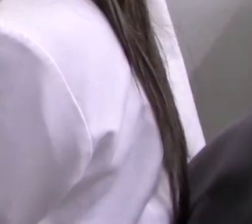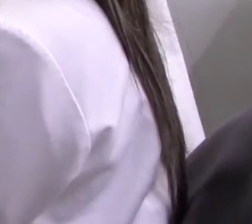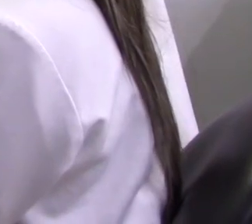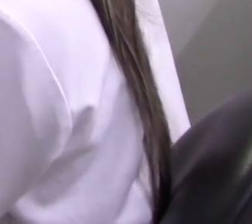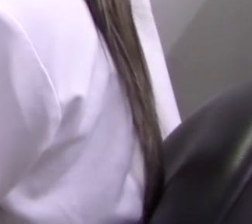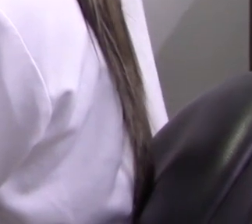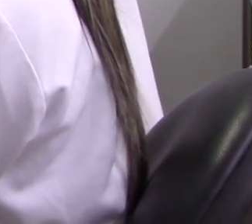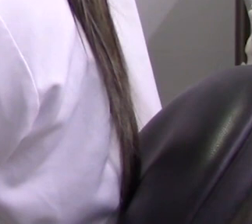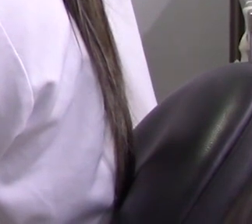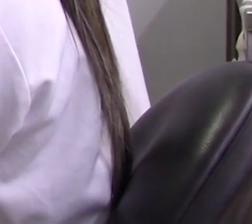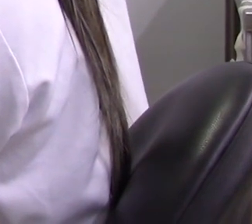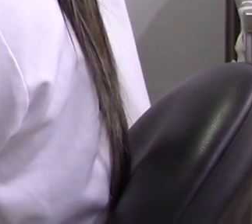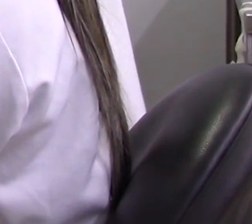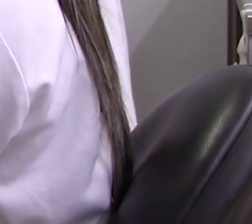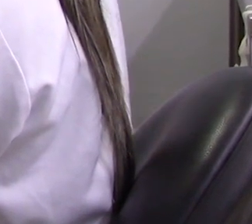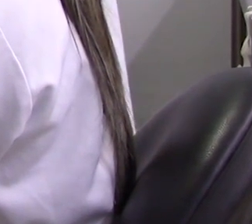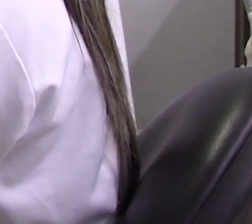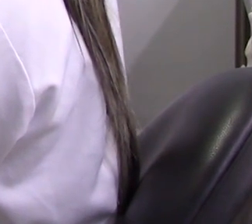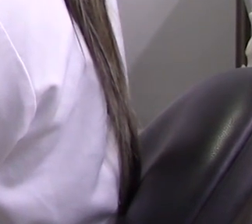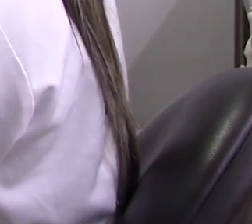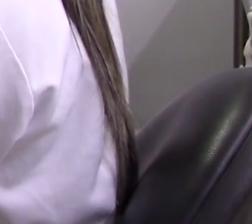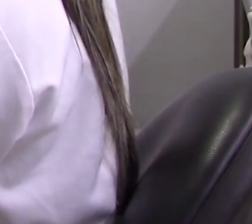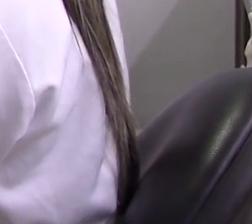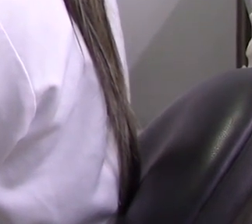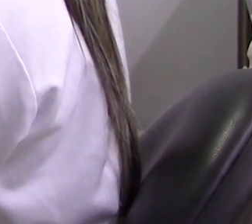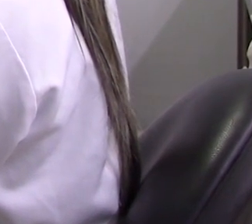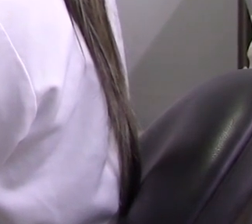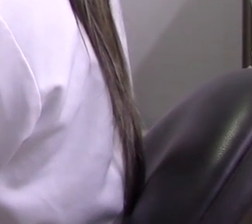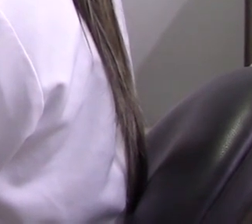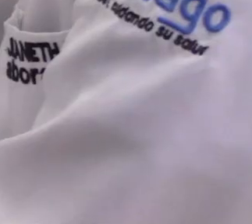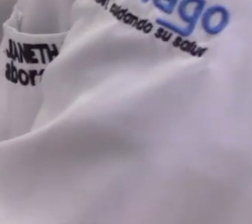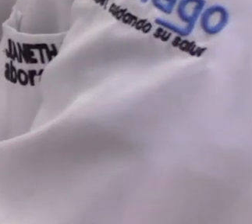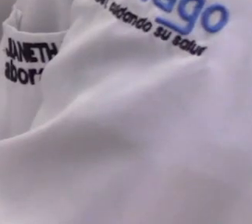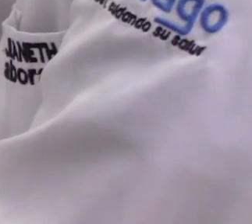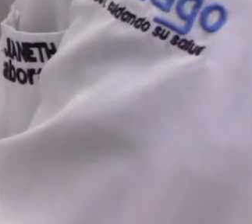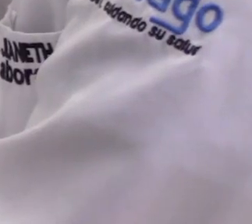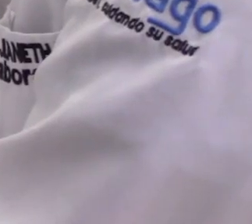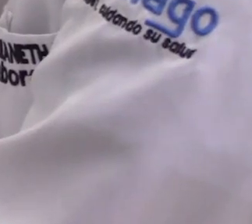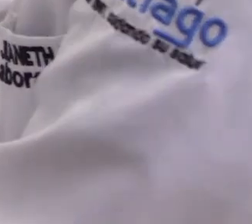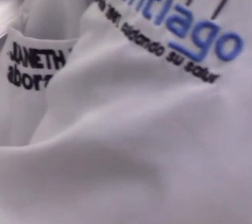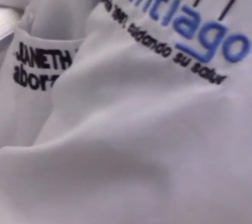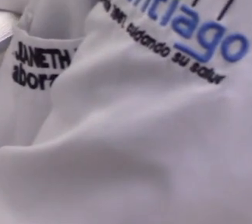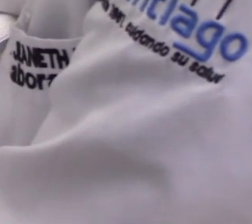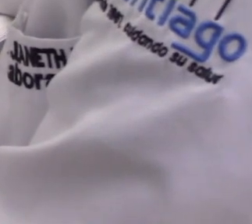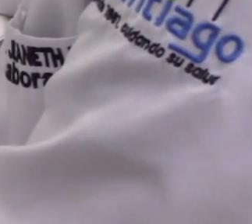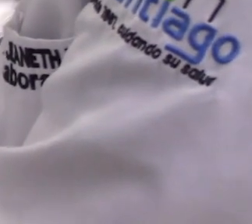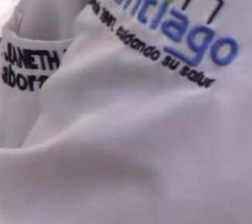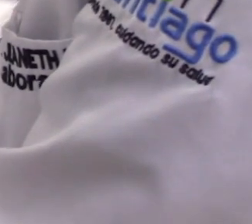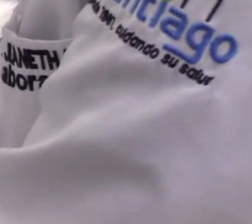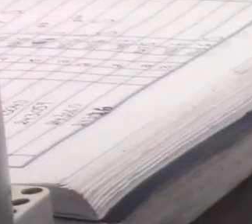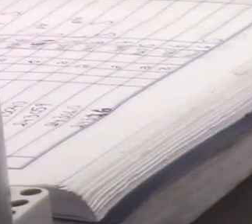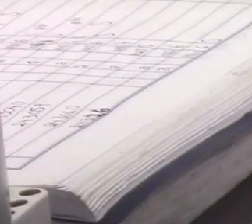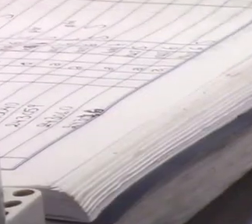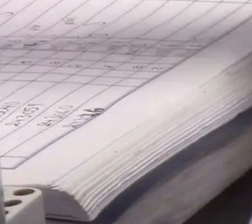dinero se obtendrá de una partida presupuestaria y también se colocarán puntos de atención médica en las parroquias mediante convenios,